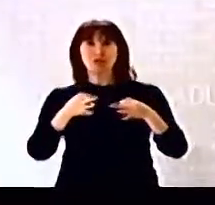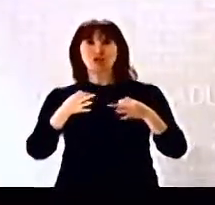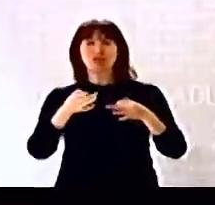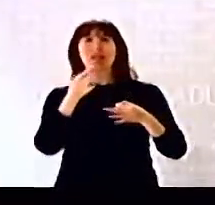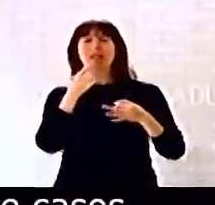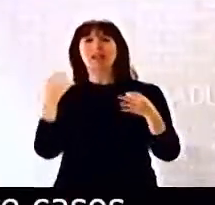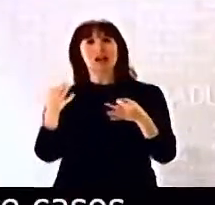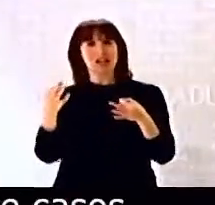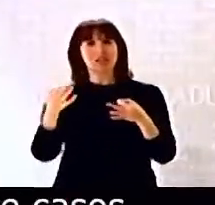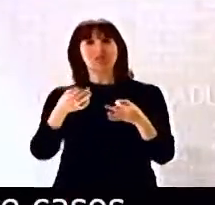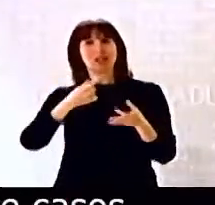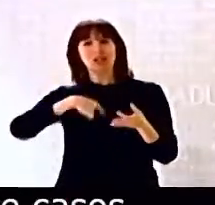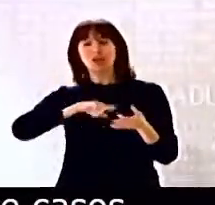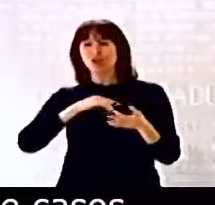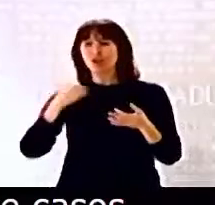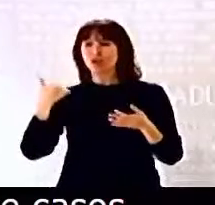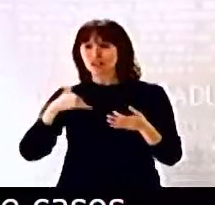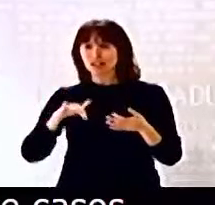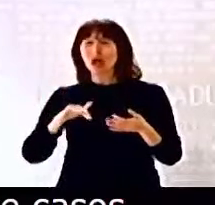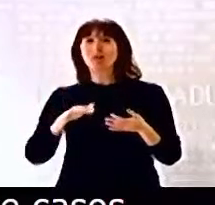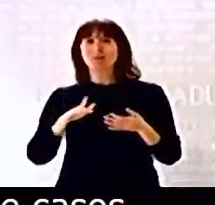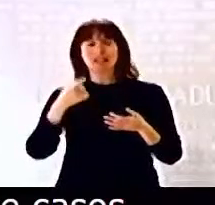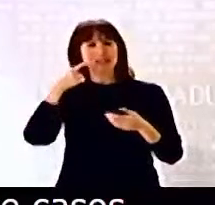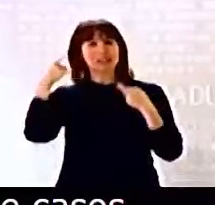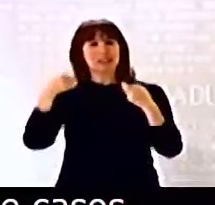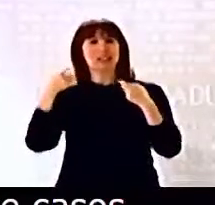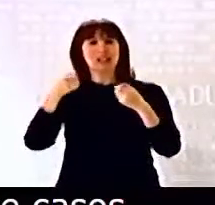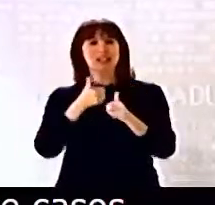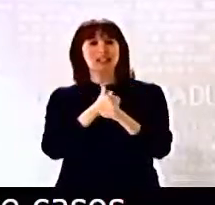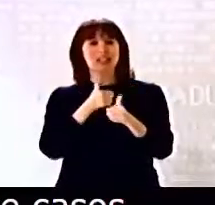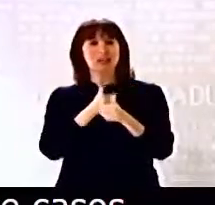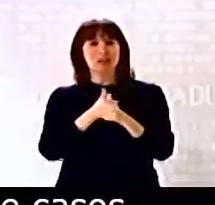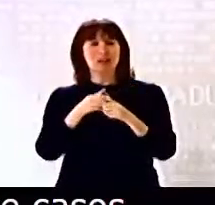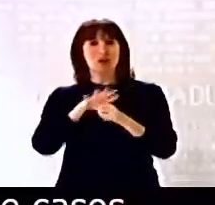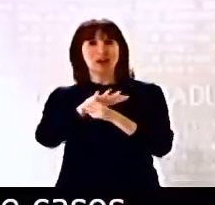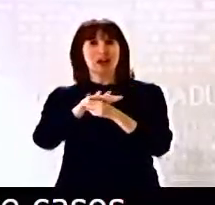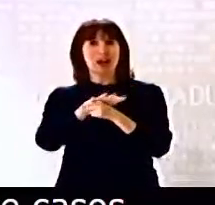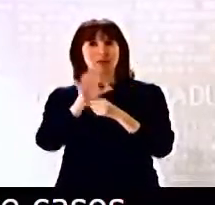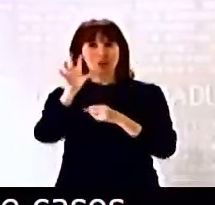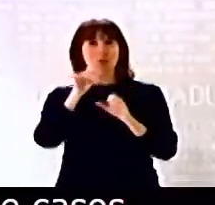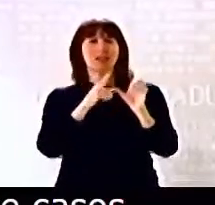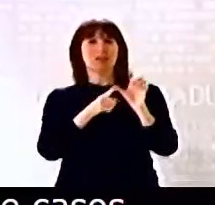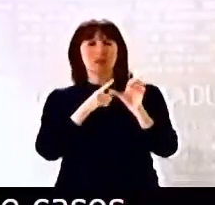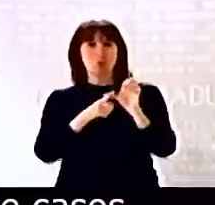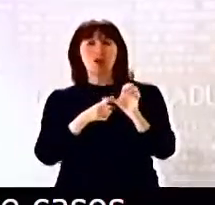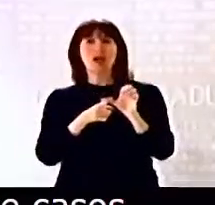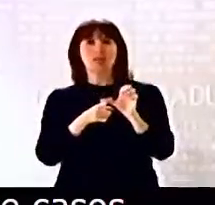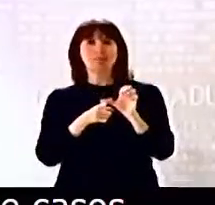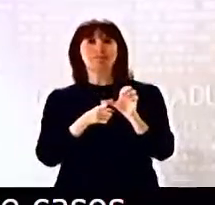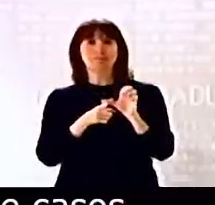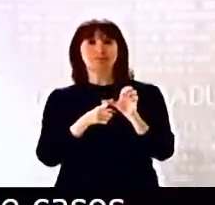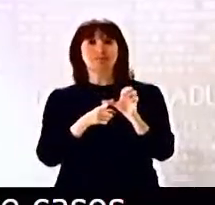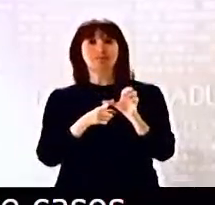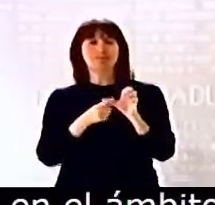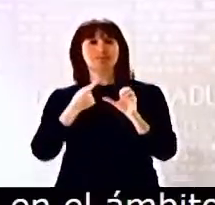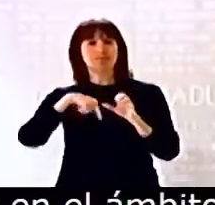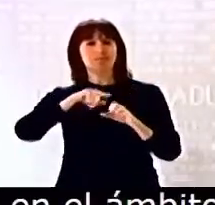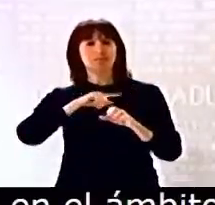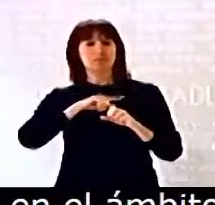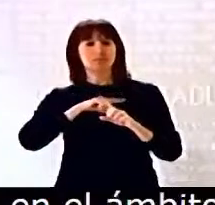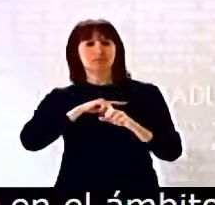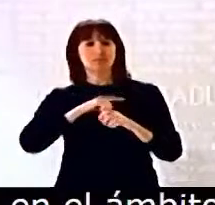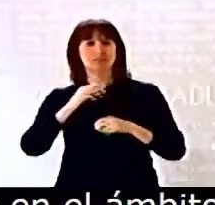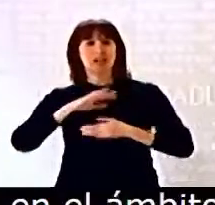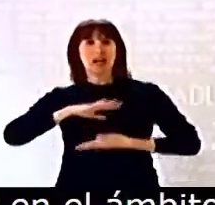decirles que estamos en disposición ya de secuenciación en el ámbito de la Comunidad Autónoma de Extremadura y que iremos incrementando